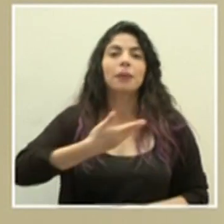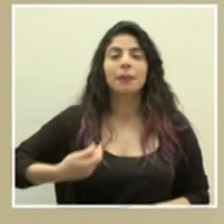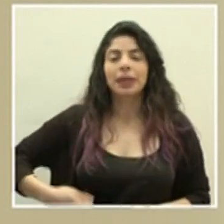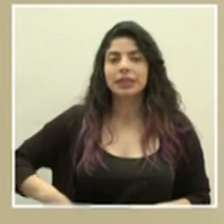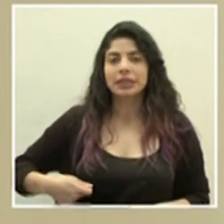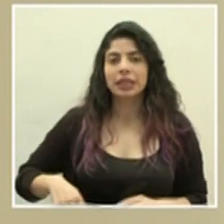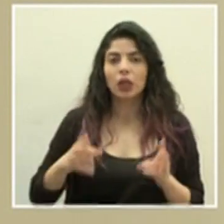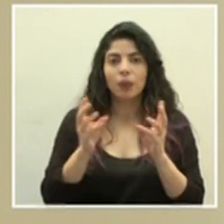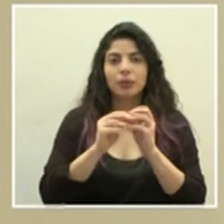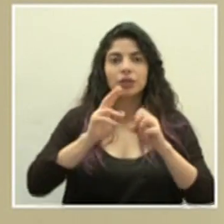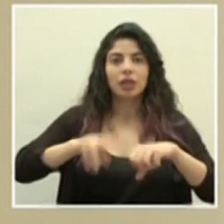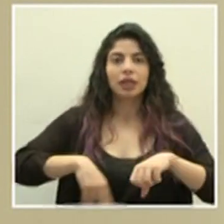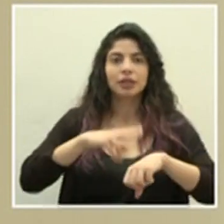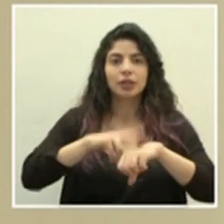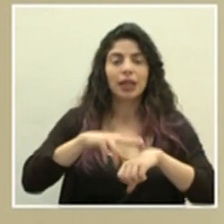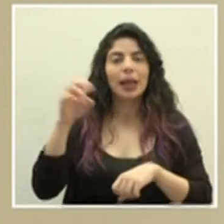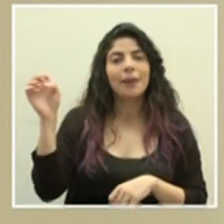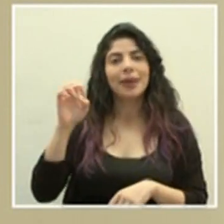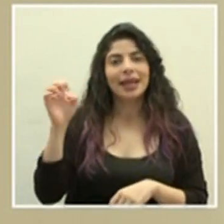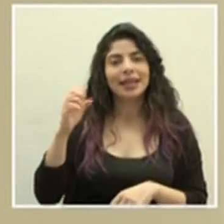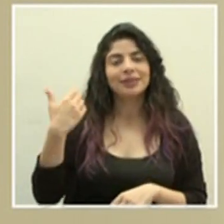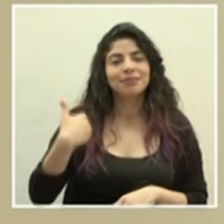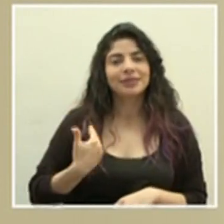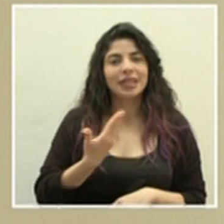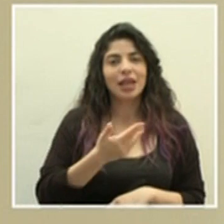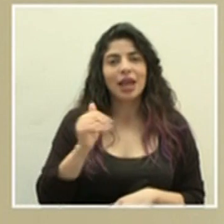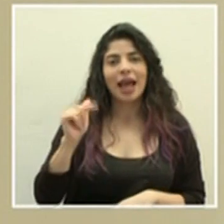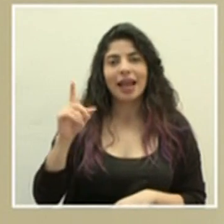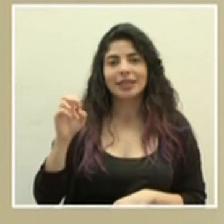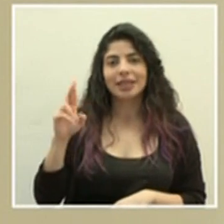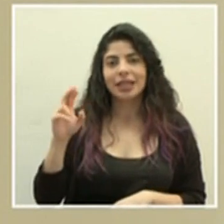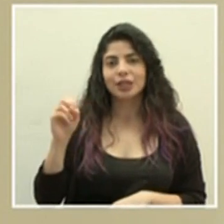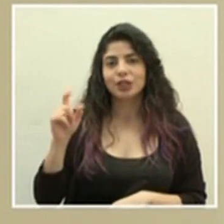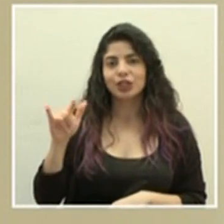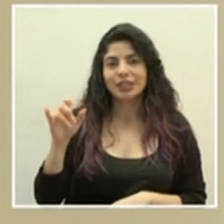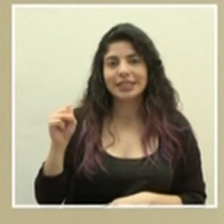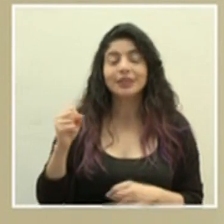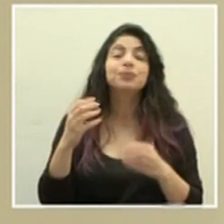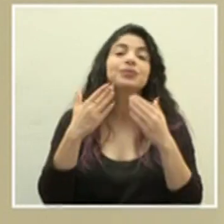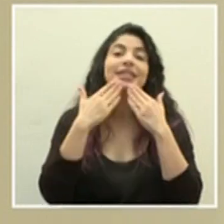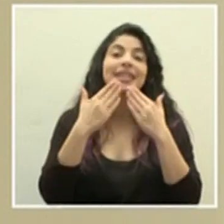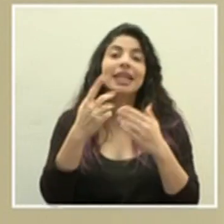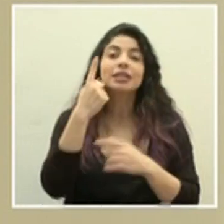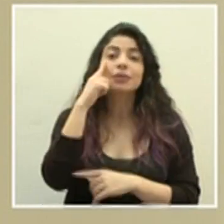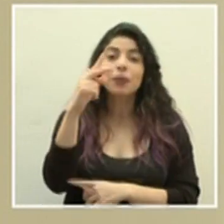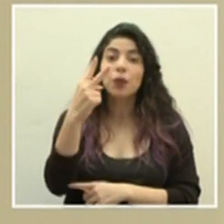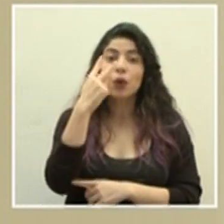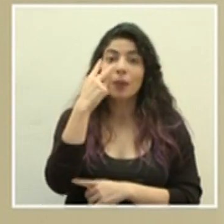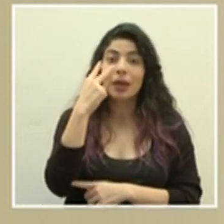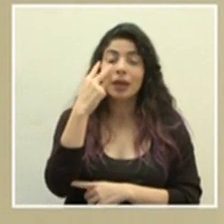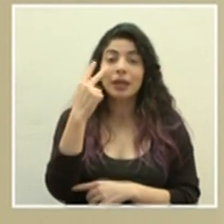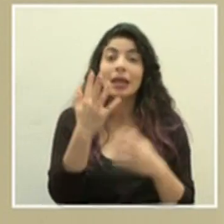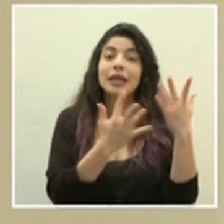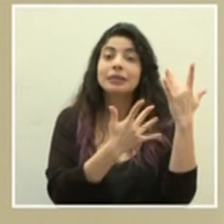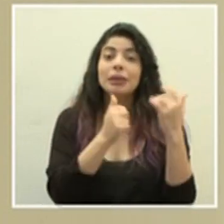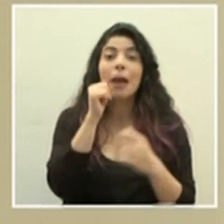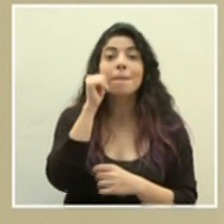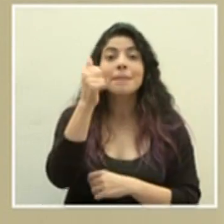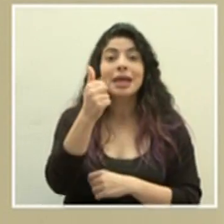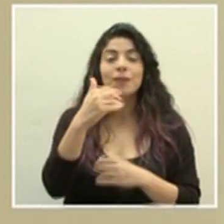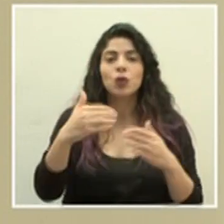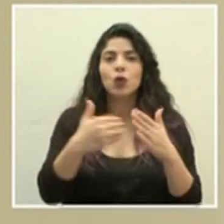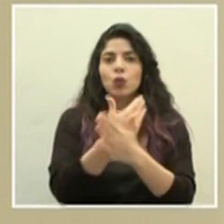presidente de la Comisión Nacional de Emergencias, el señor Alexander Solís. Gracias por sintonizarnos. Nos esperamos